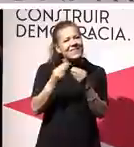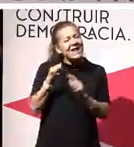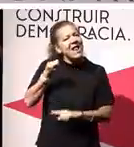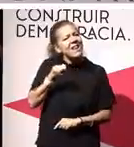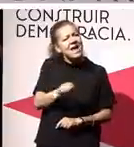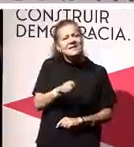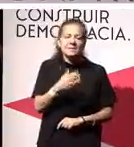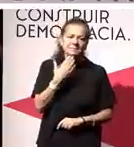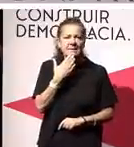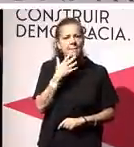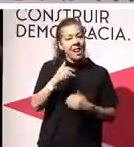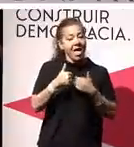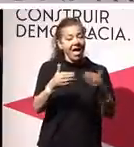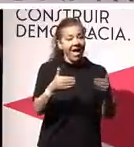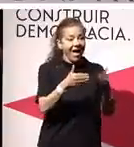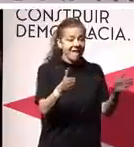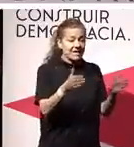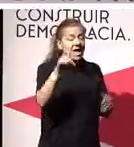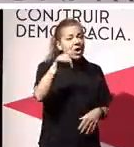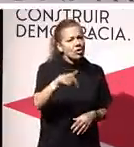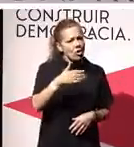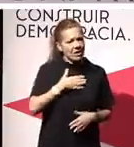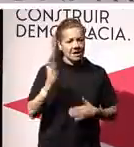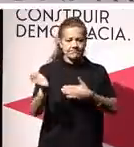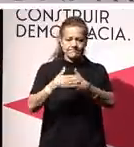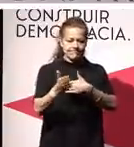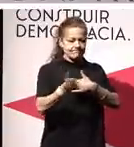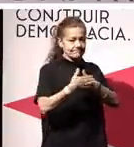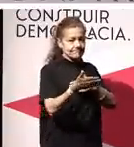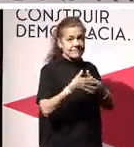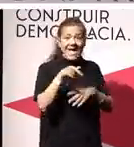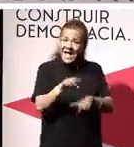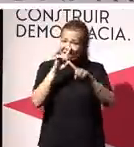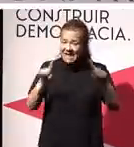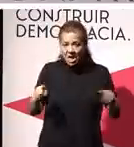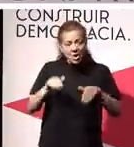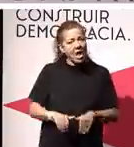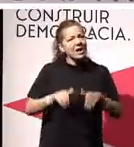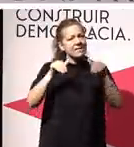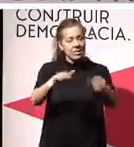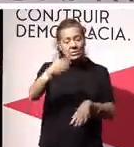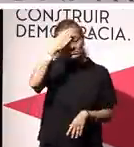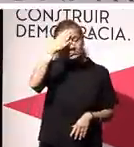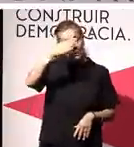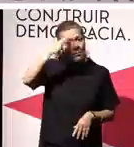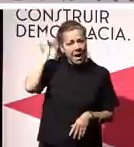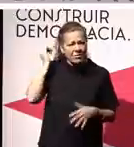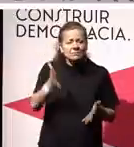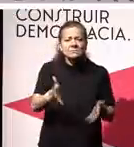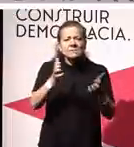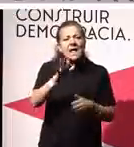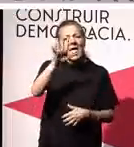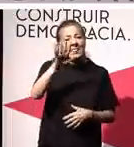llaves para abrir las puertas que hoy quieren cerrarnos. Ese mismo año, la candidatura encabezada por Pablo obtenía